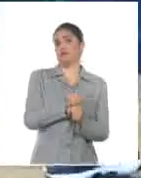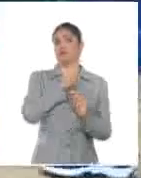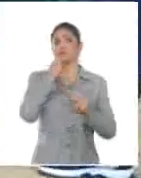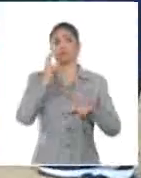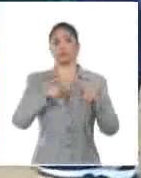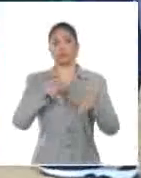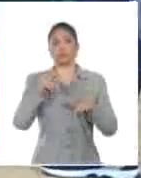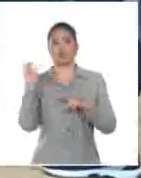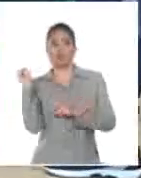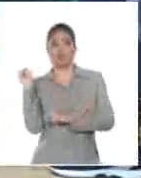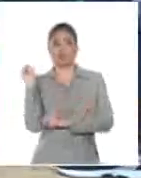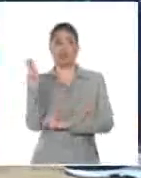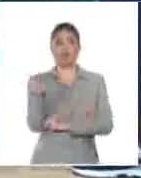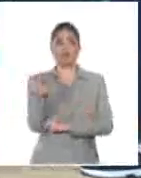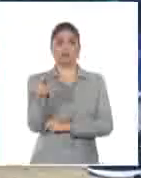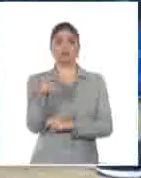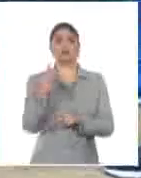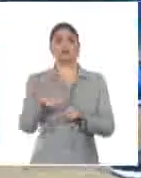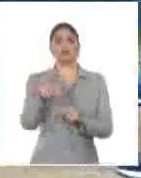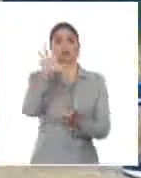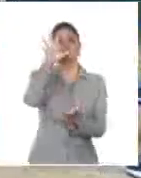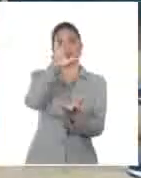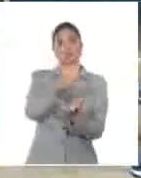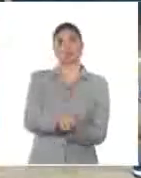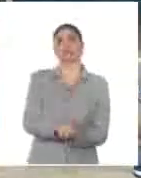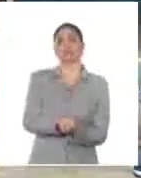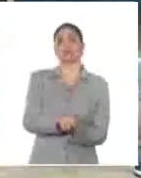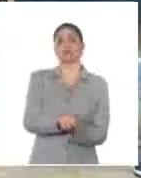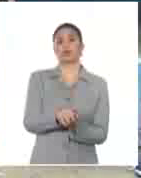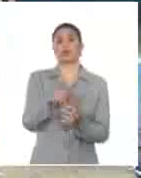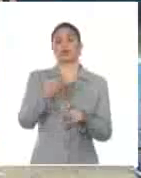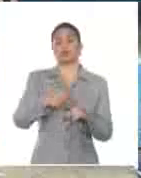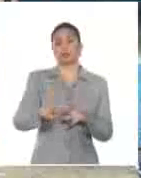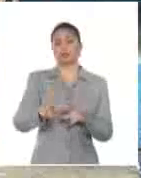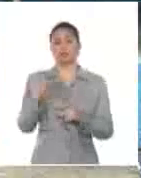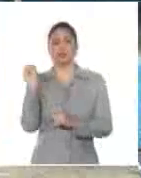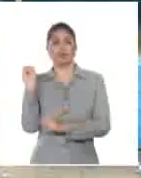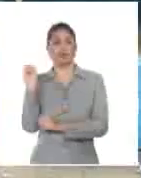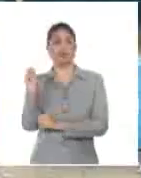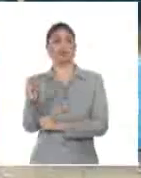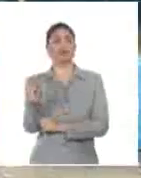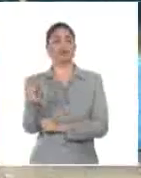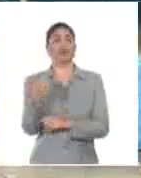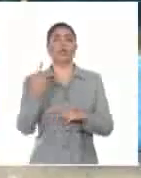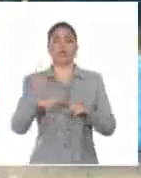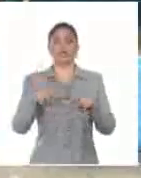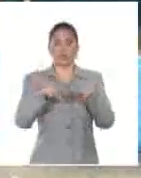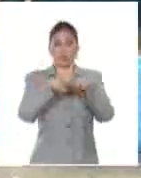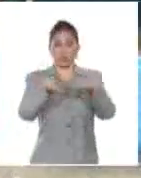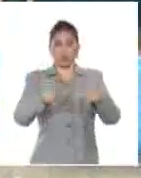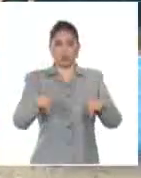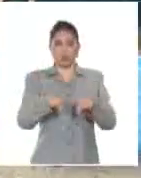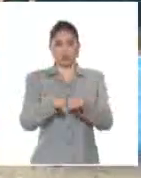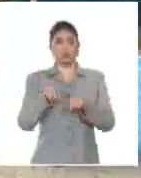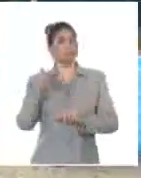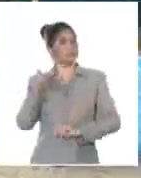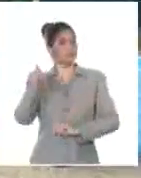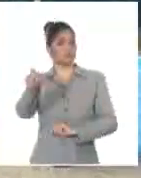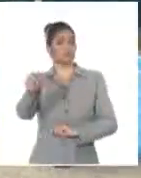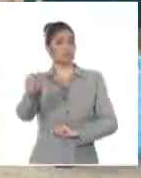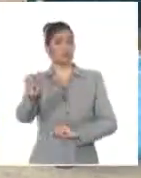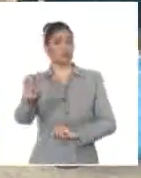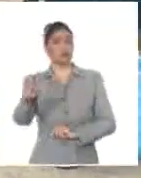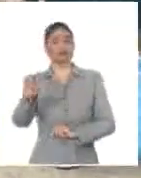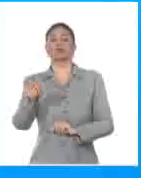los lanzadores. Después van a ser evaluados con las potencias de los tiros de los jardines, de los jugadores de cuadro, y finalmente hay un bateo